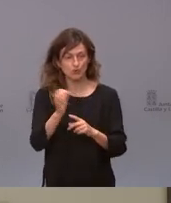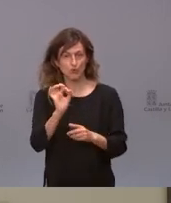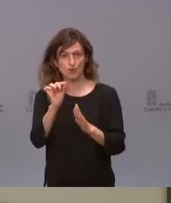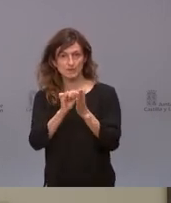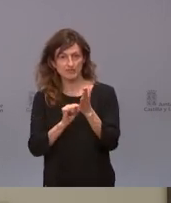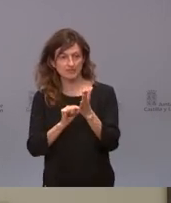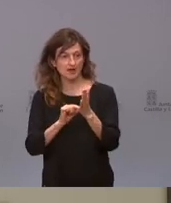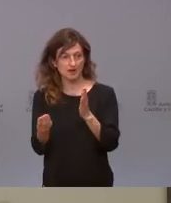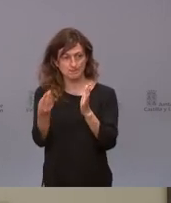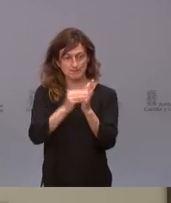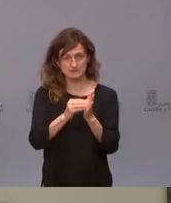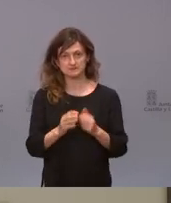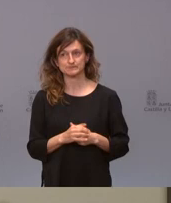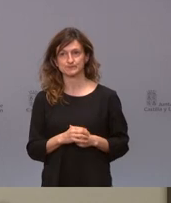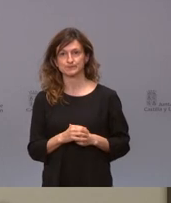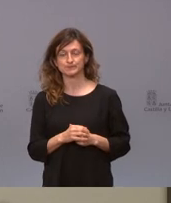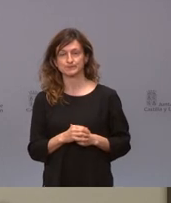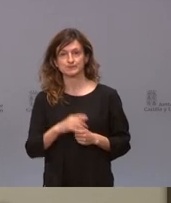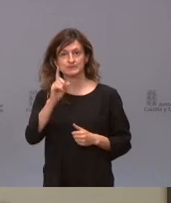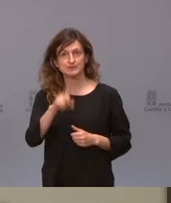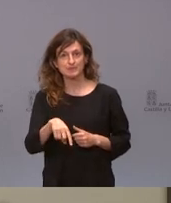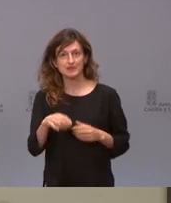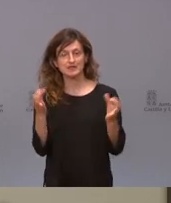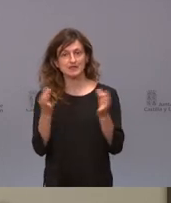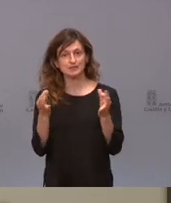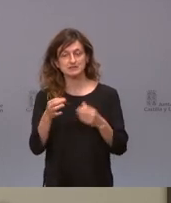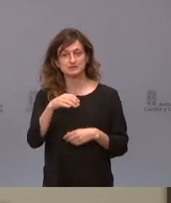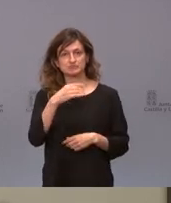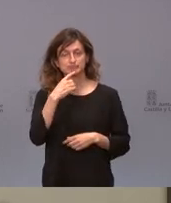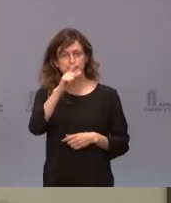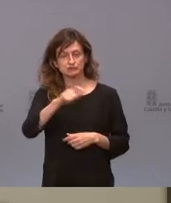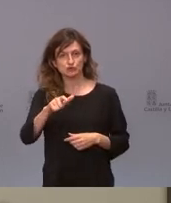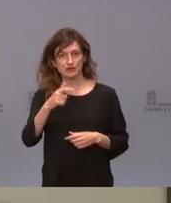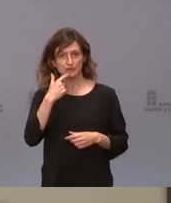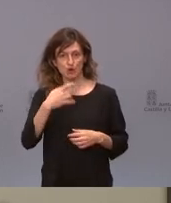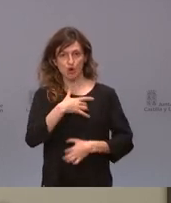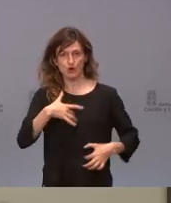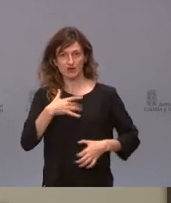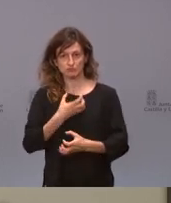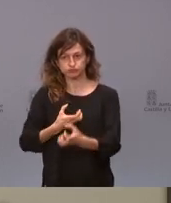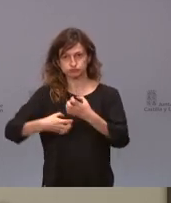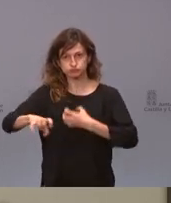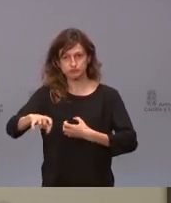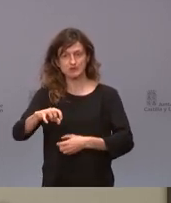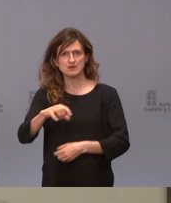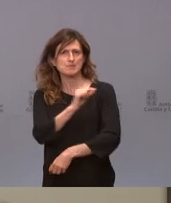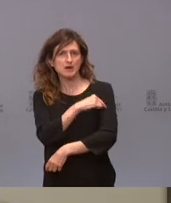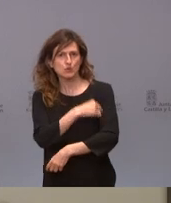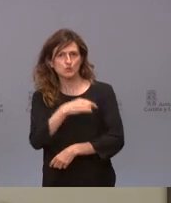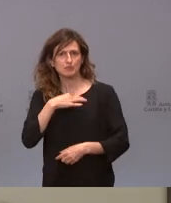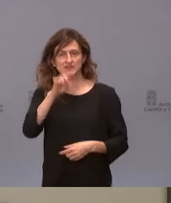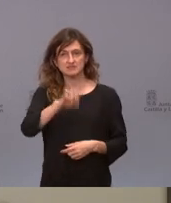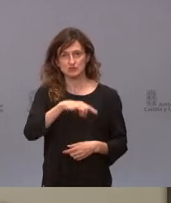adicional y qué pasa con las personas que están trasplantadas con las vacunas se pueden vacunarse una duda que me